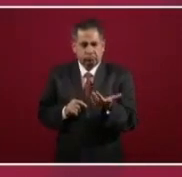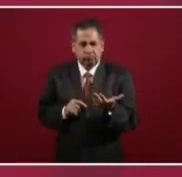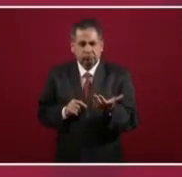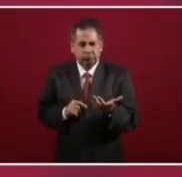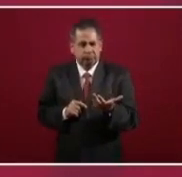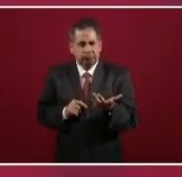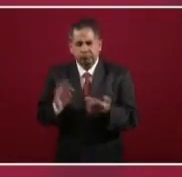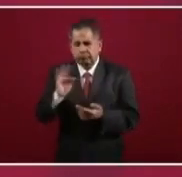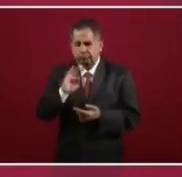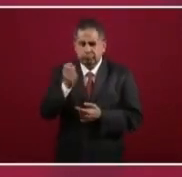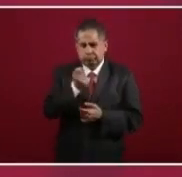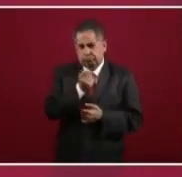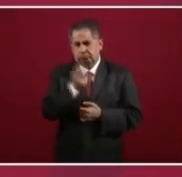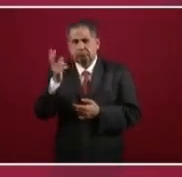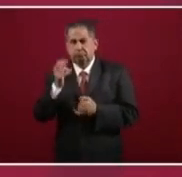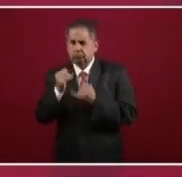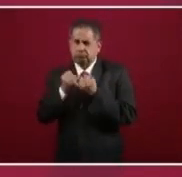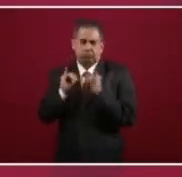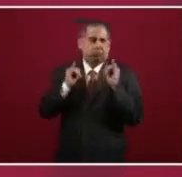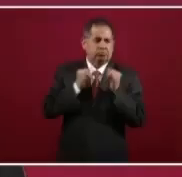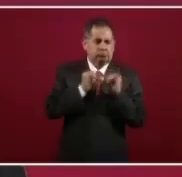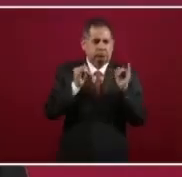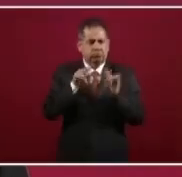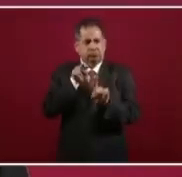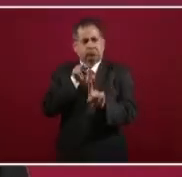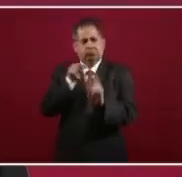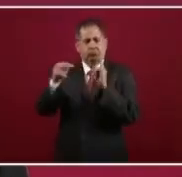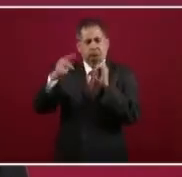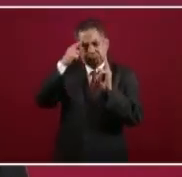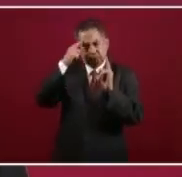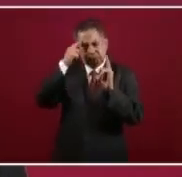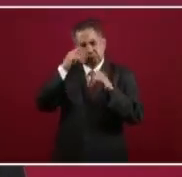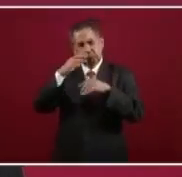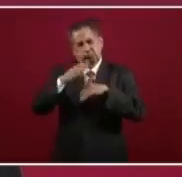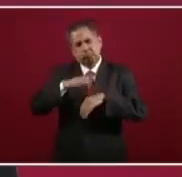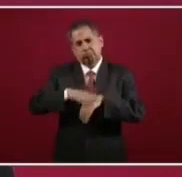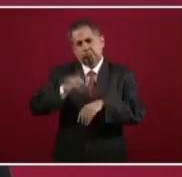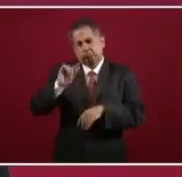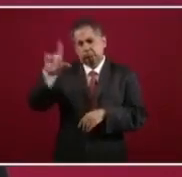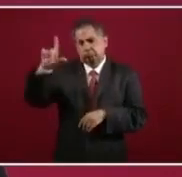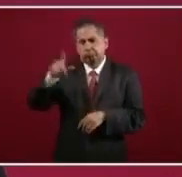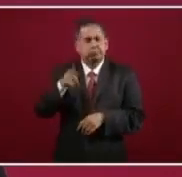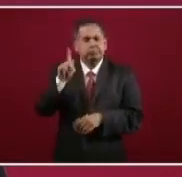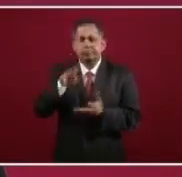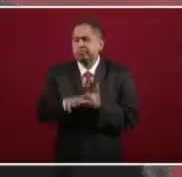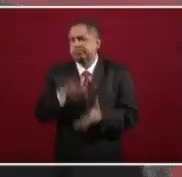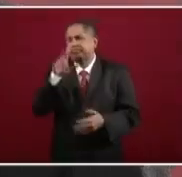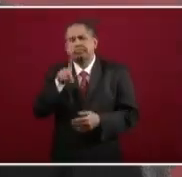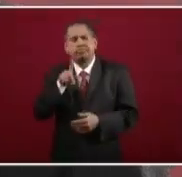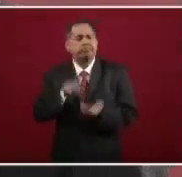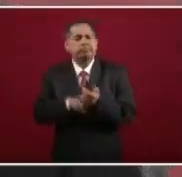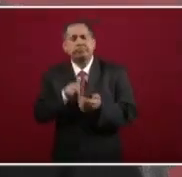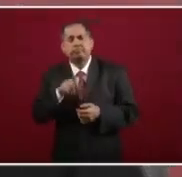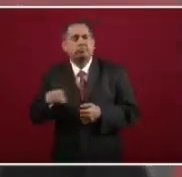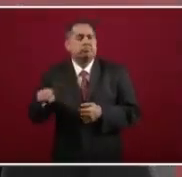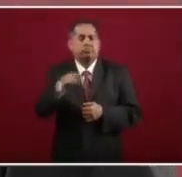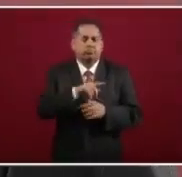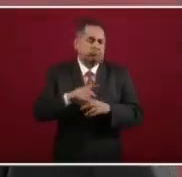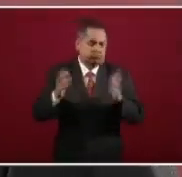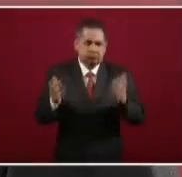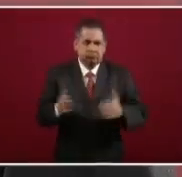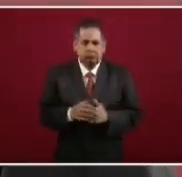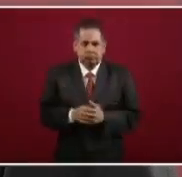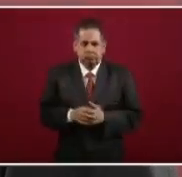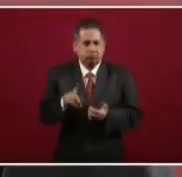más independencia con objetividad con profesionalismo pero por lo general si